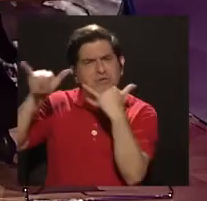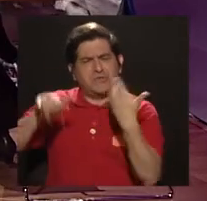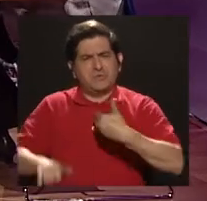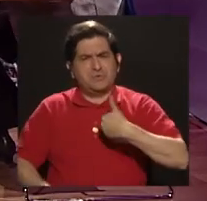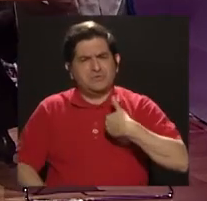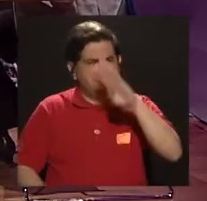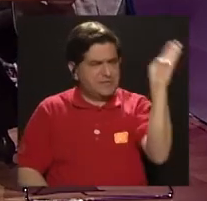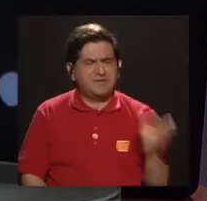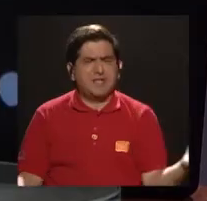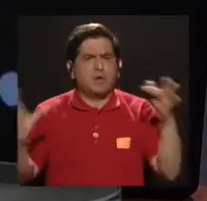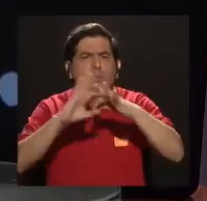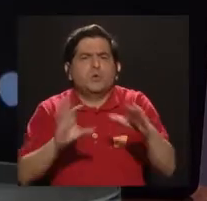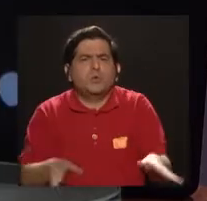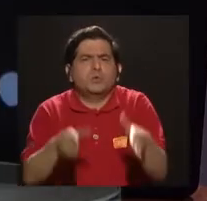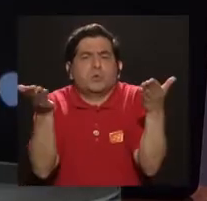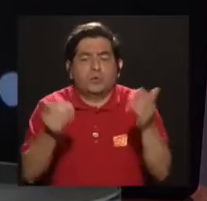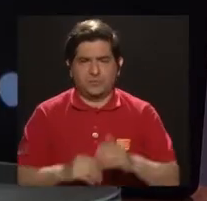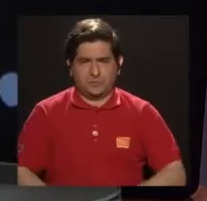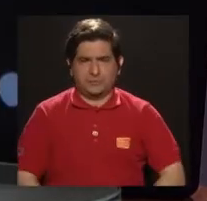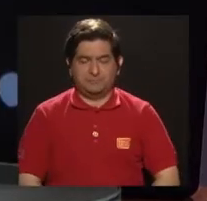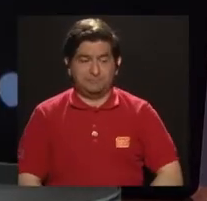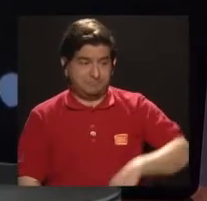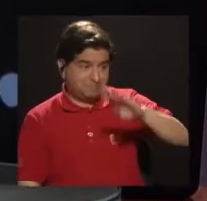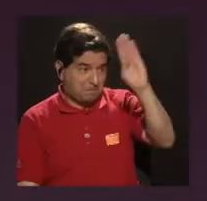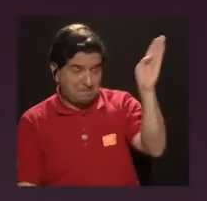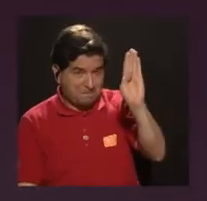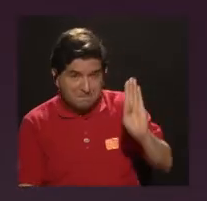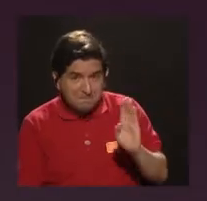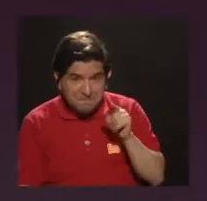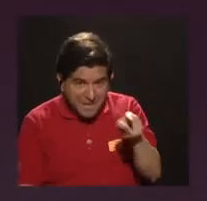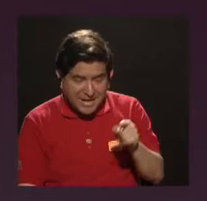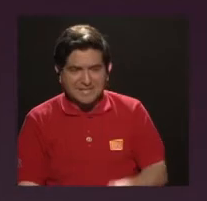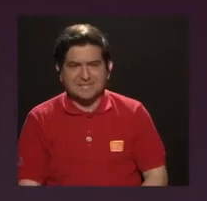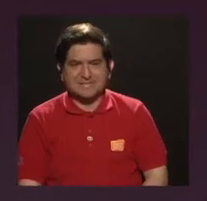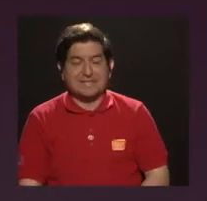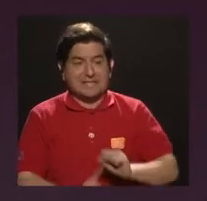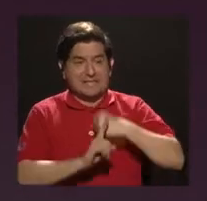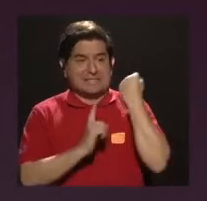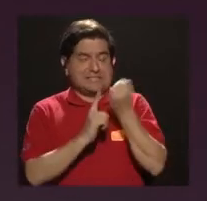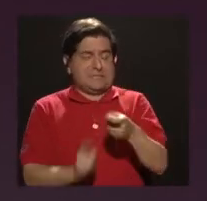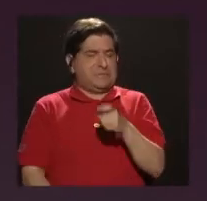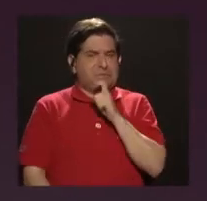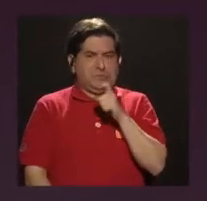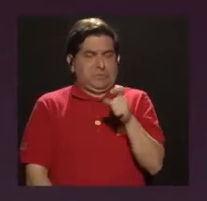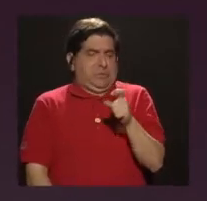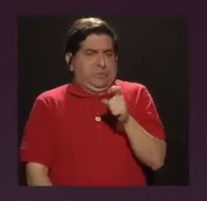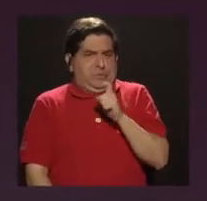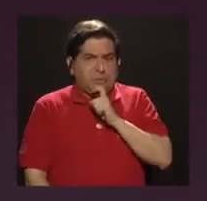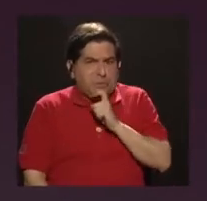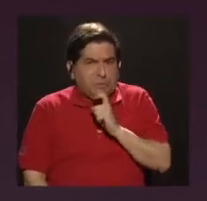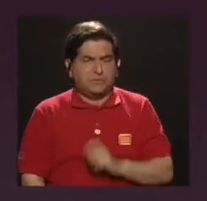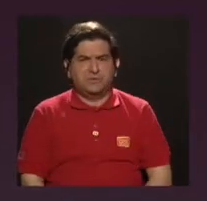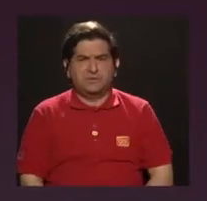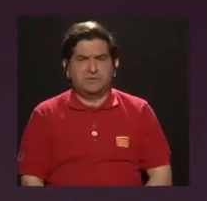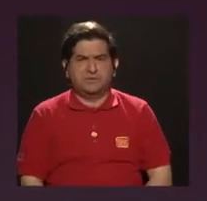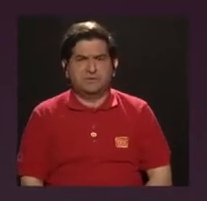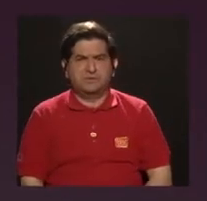cómo se vinculan con eso bueno es que vive brasil está viviendo una de esas páginas más duras en términos de